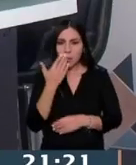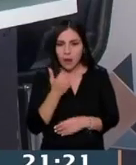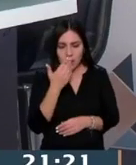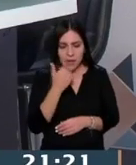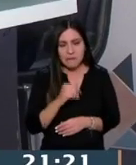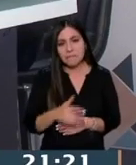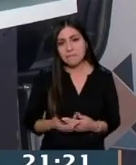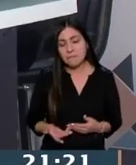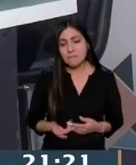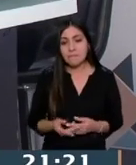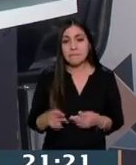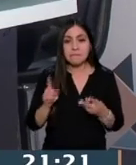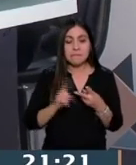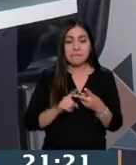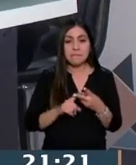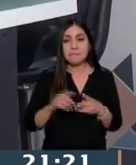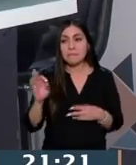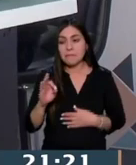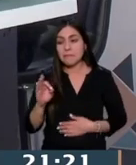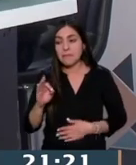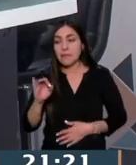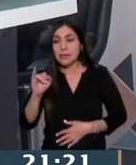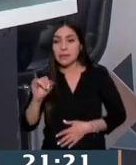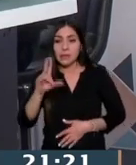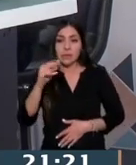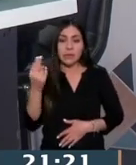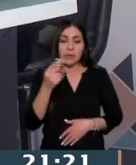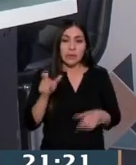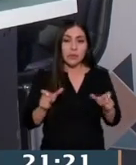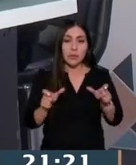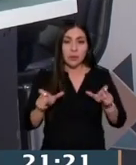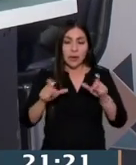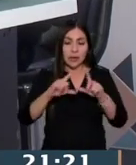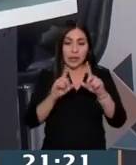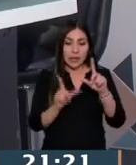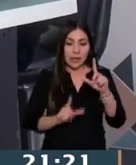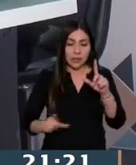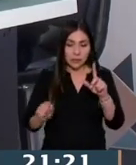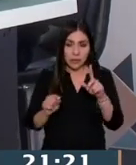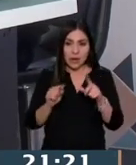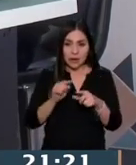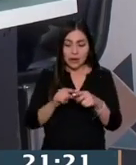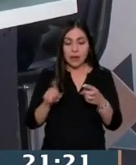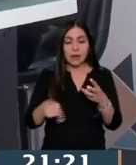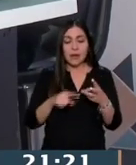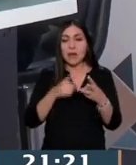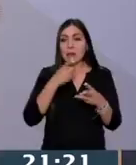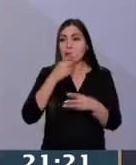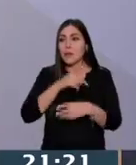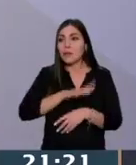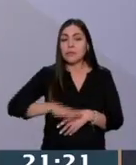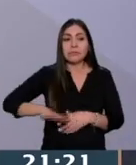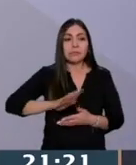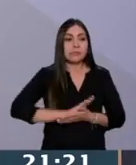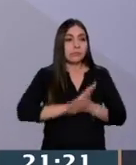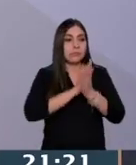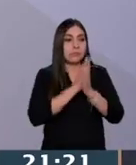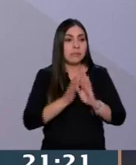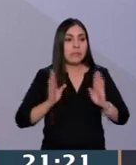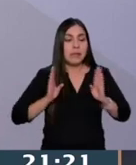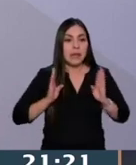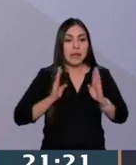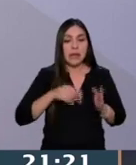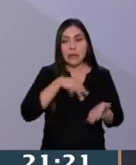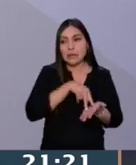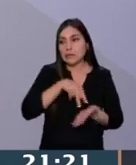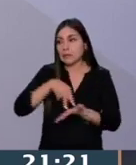tanto, no se necesita la Guardia Nacional y, por lo tanto, entonces se está militarizando por autoritarios. Sí, hace unos saltos cuánticos intentando construir